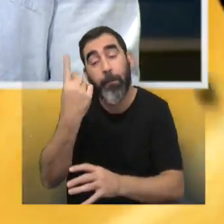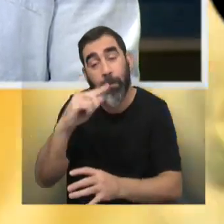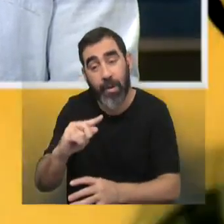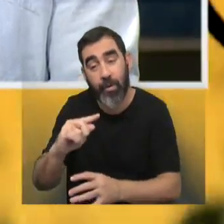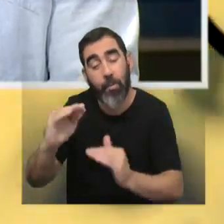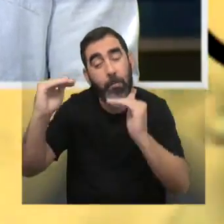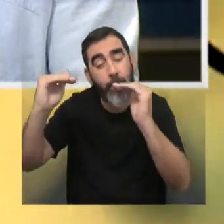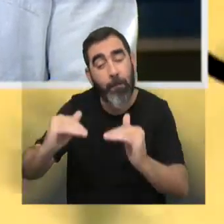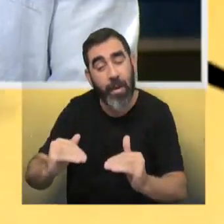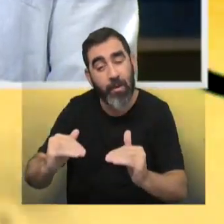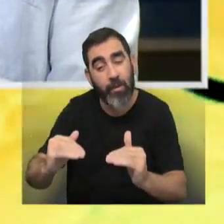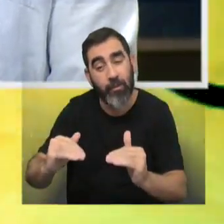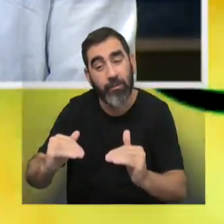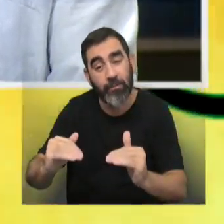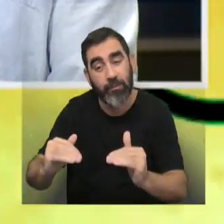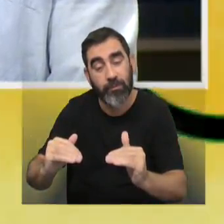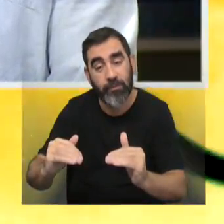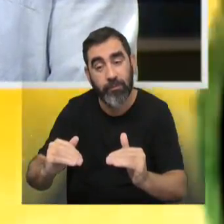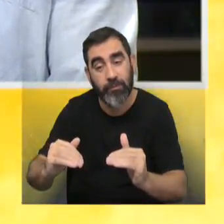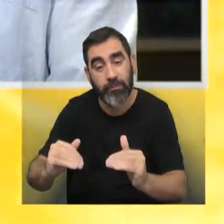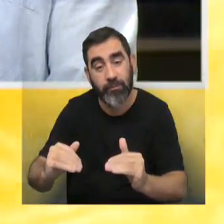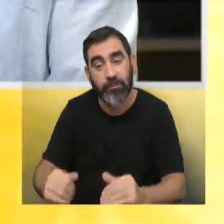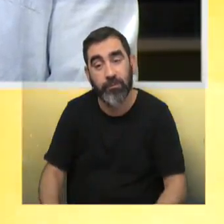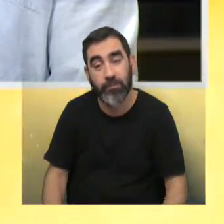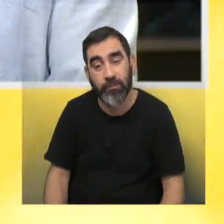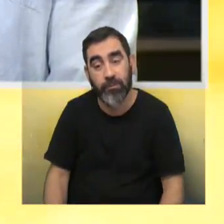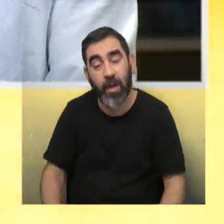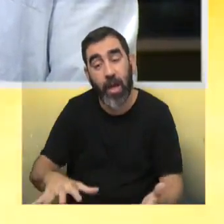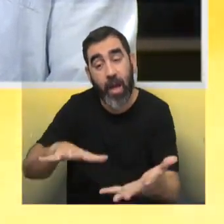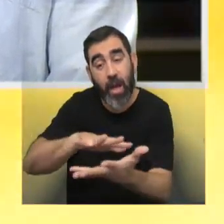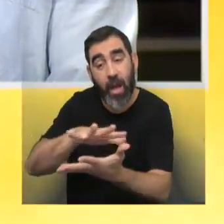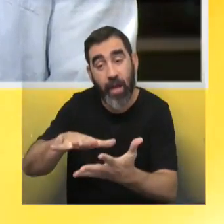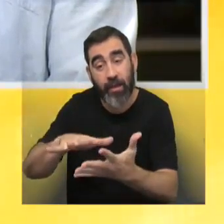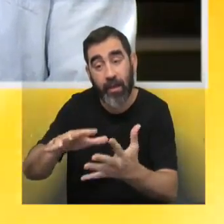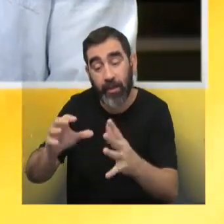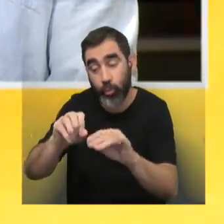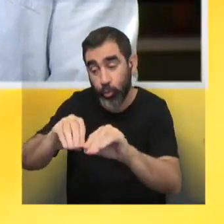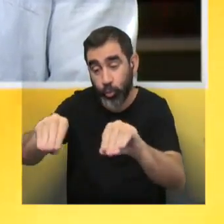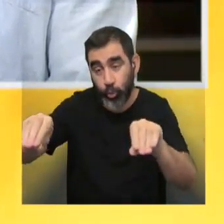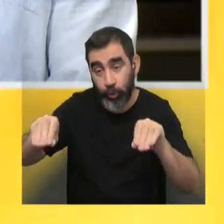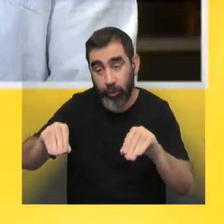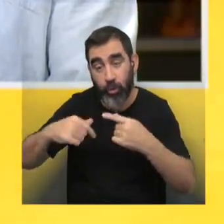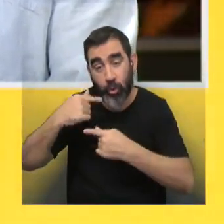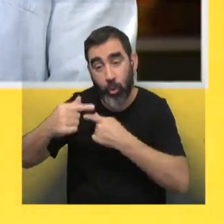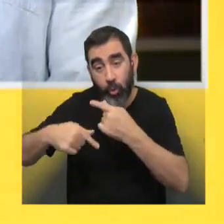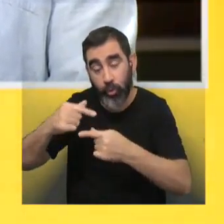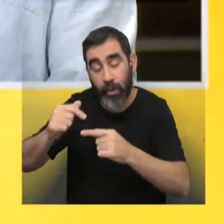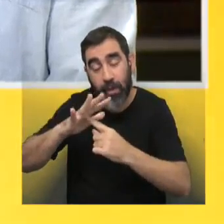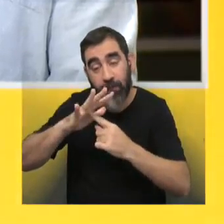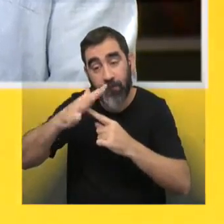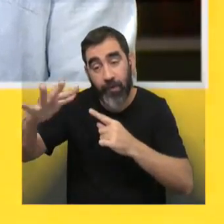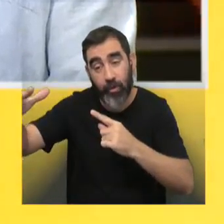una disminución o un aumento en el área de suelo descubierto que se mantiene durante el